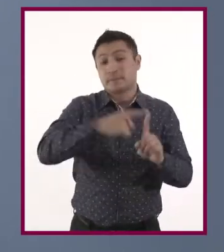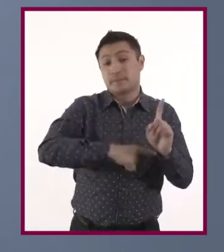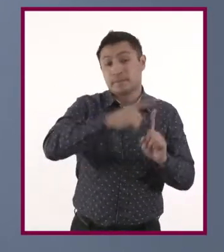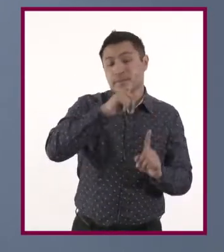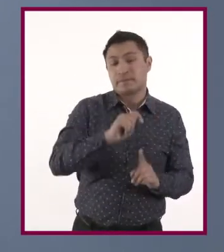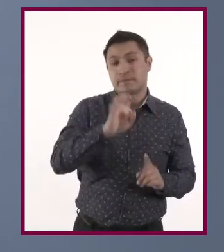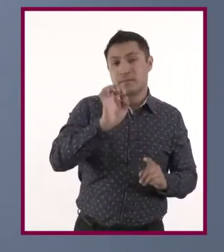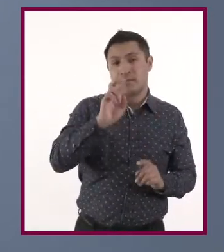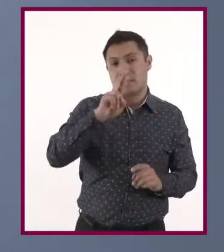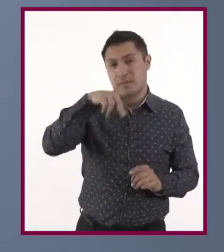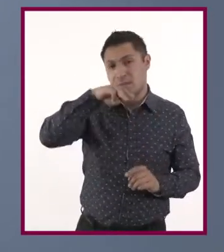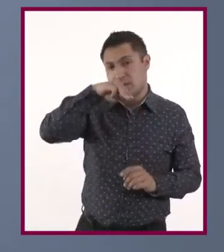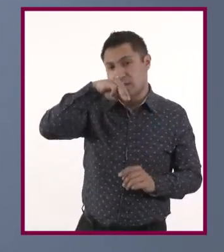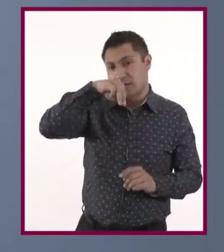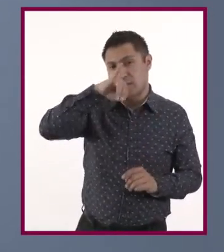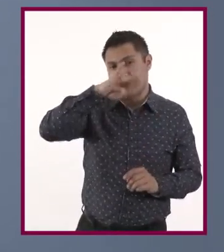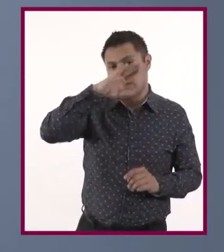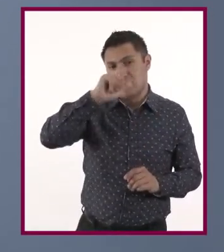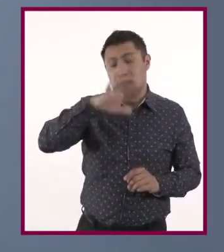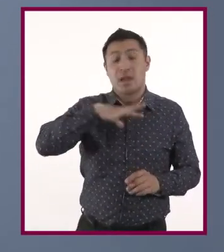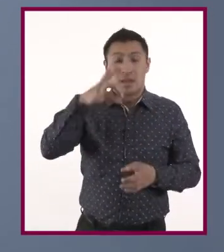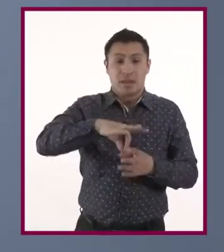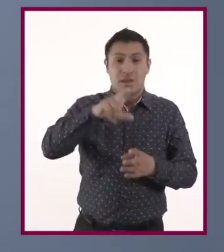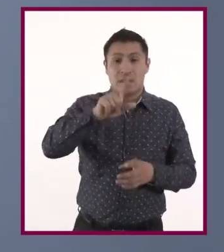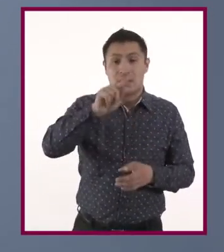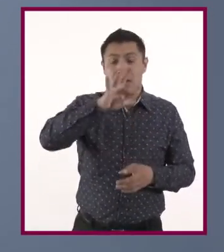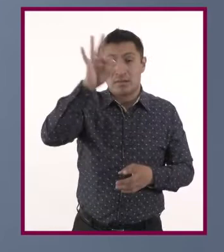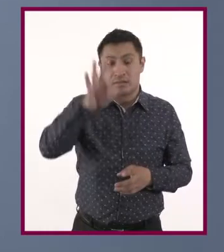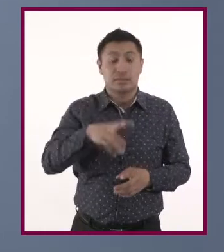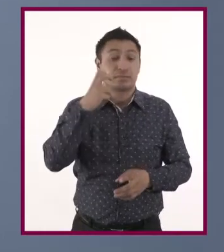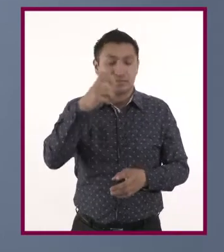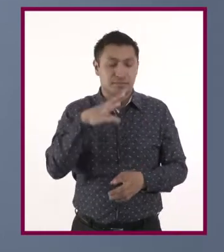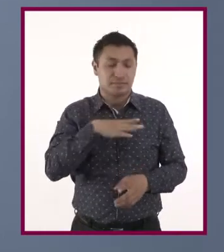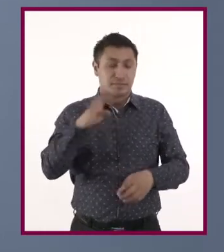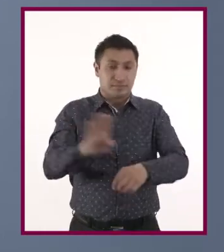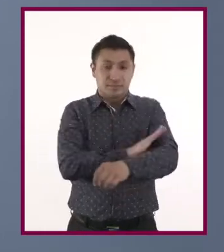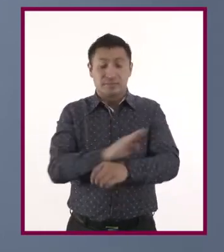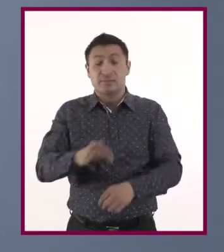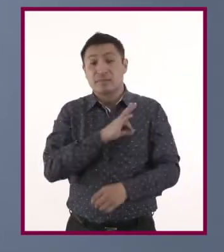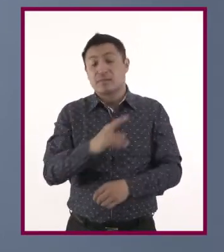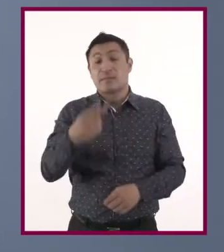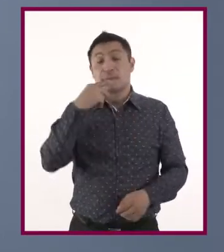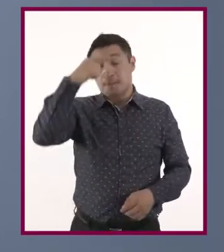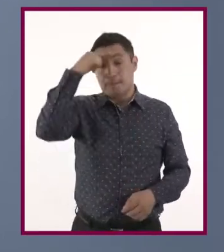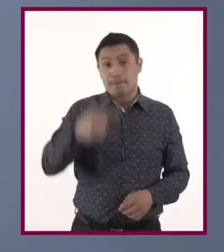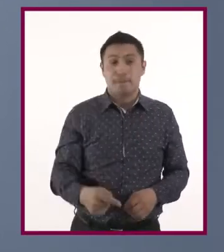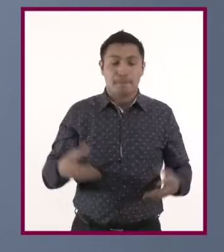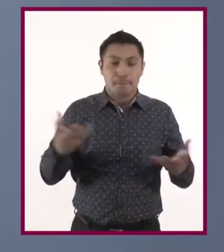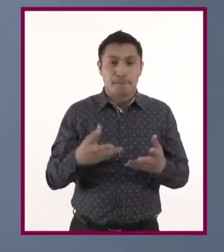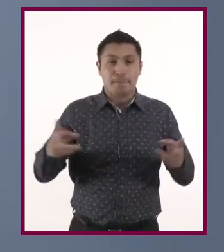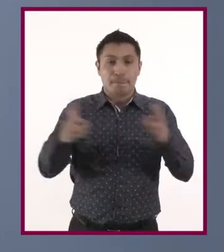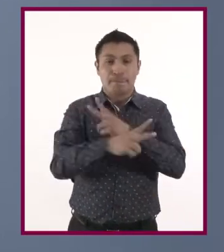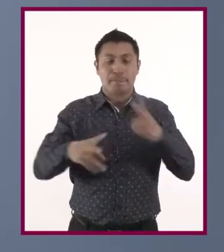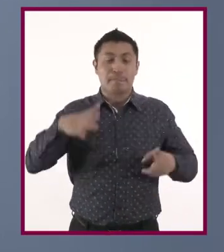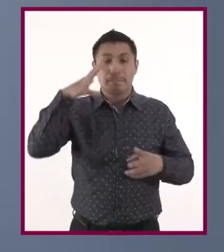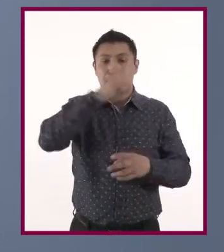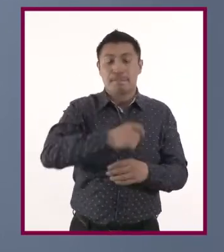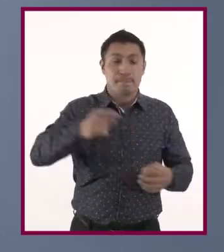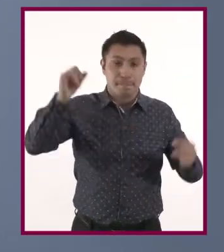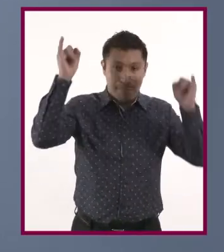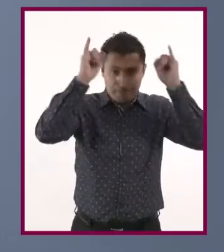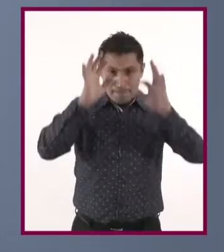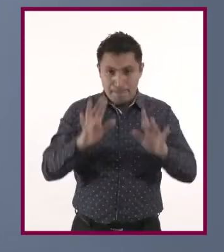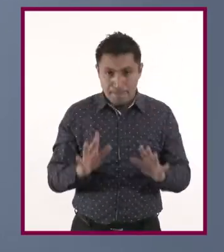un ahorro de hasta 70%. Esta energía tiene el beneficio de poder usarse para producir aire caliente en invierno y